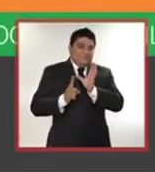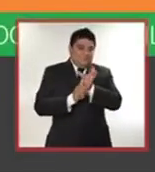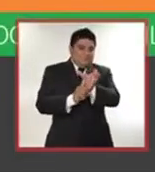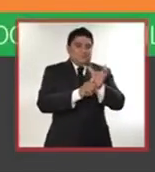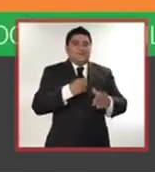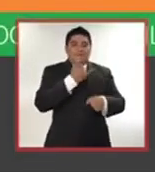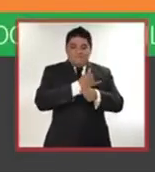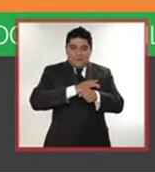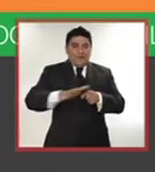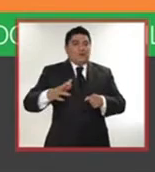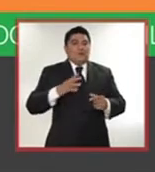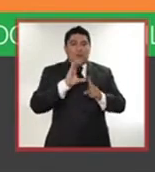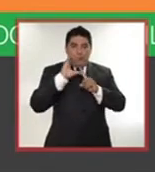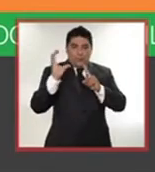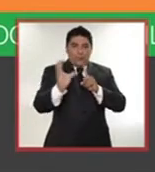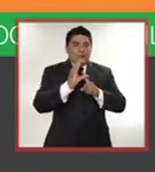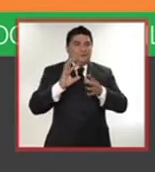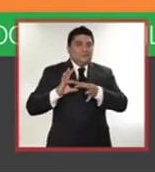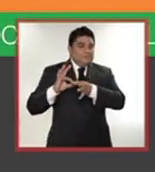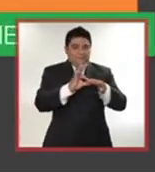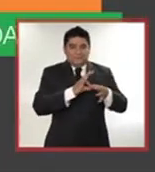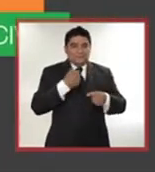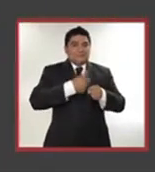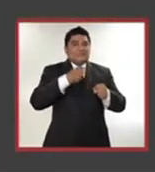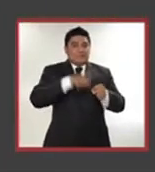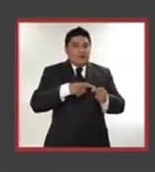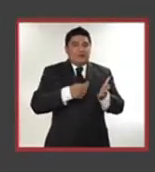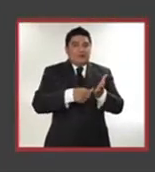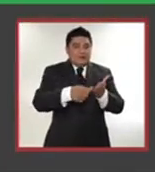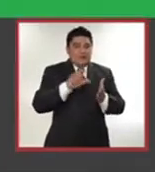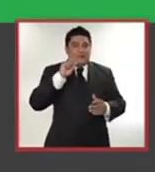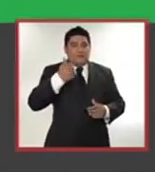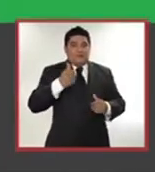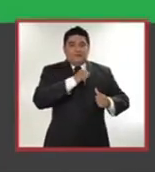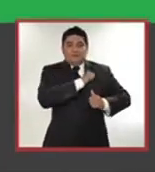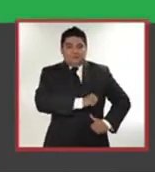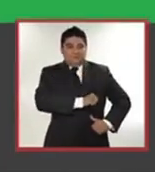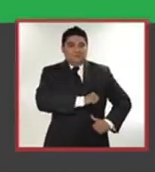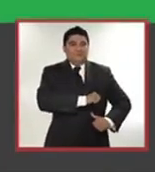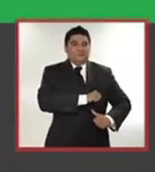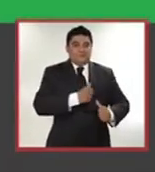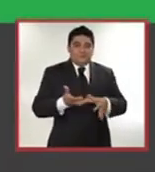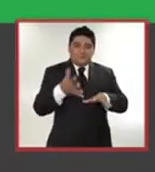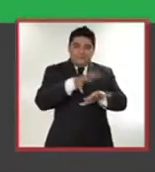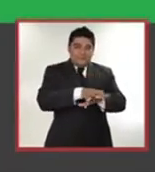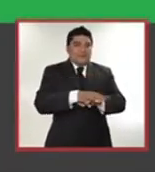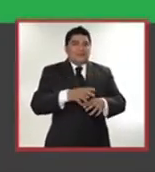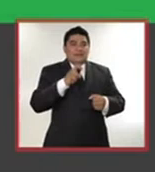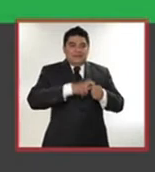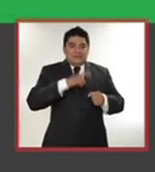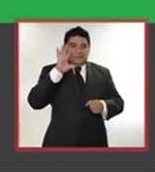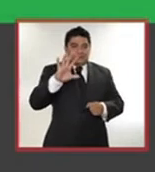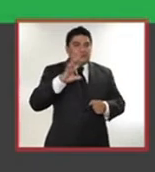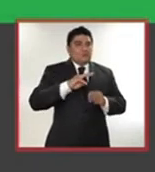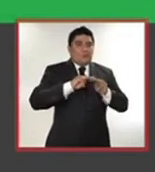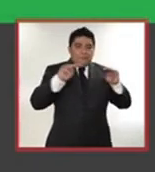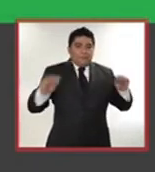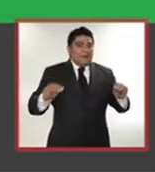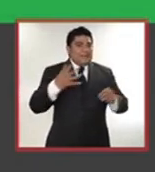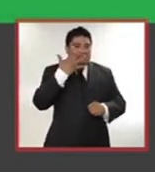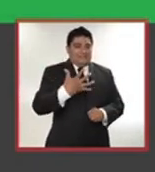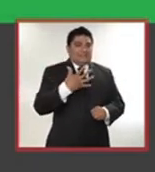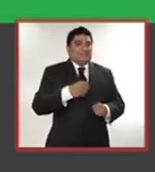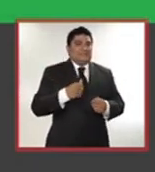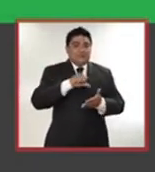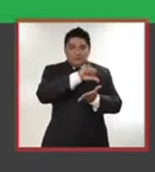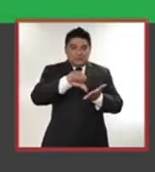de Datos y el Comité Coordinador de Sociedad Civil. 26 compromisos, incluidos en 5 ejes prioritarios.